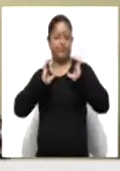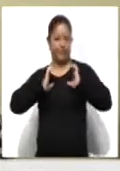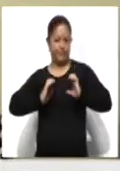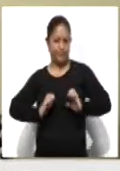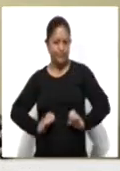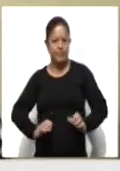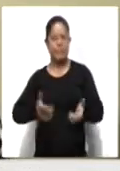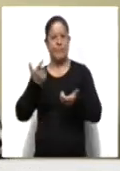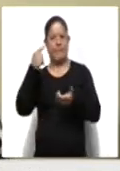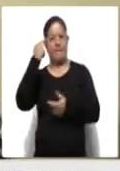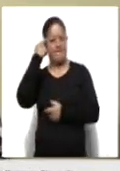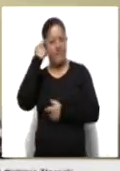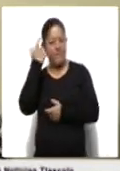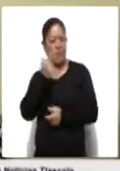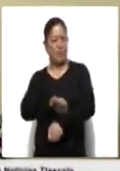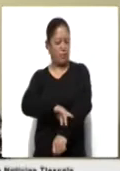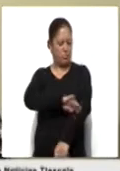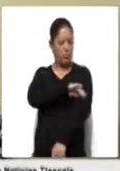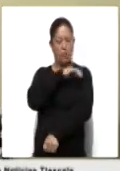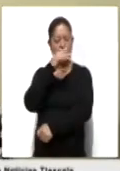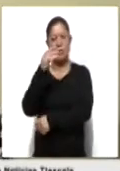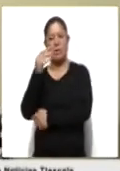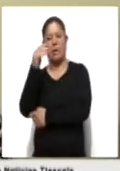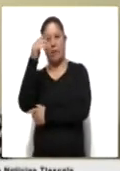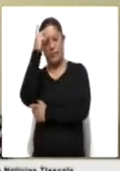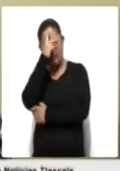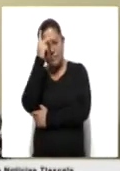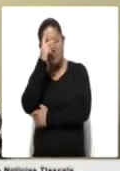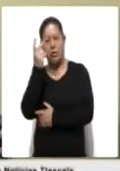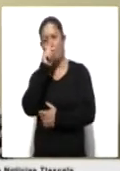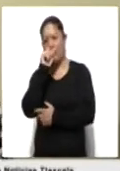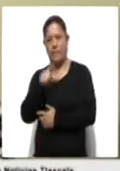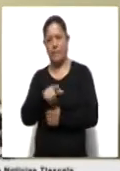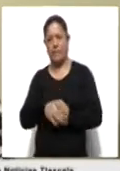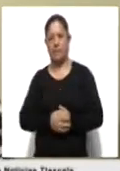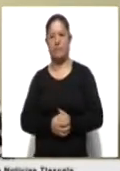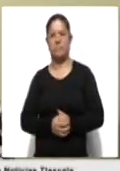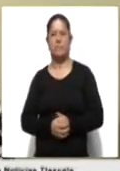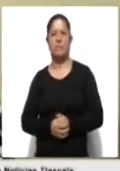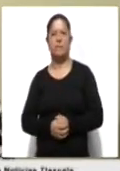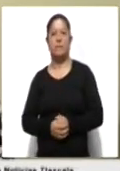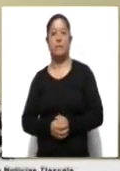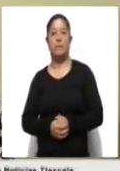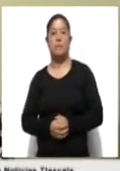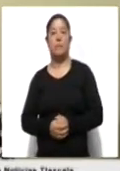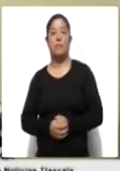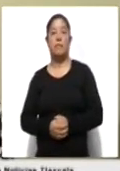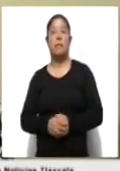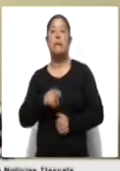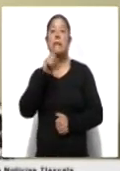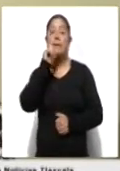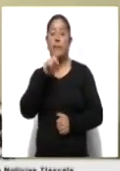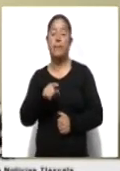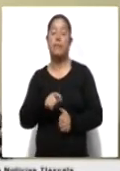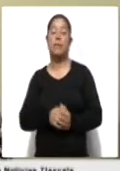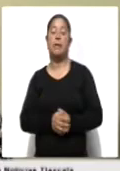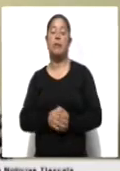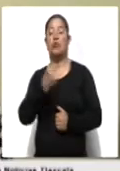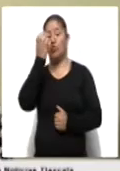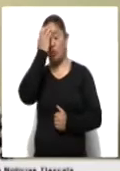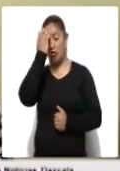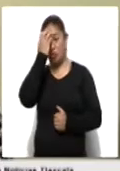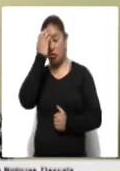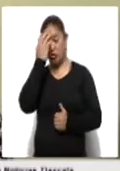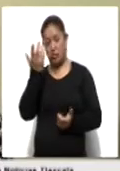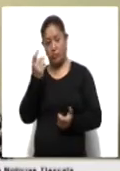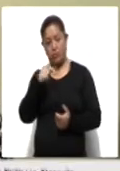lo físico y por tanto en la conducta y en las relaciones entre las personas. Además que nos permite conocer y en